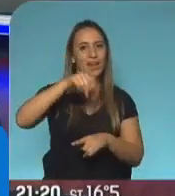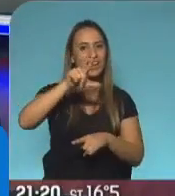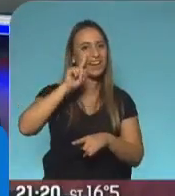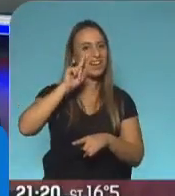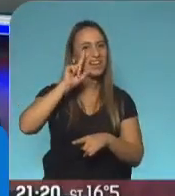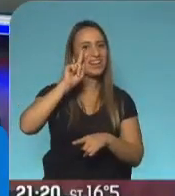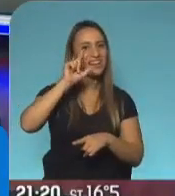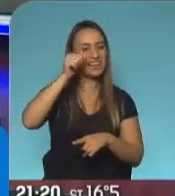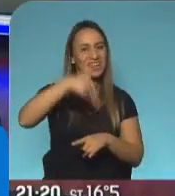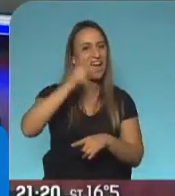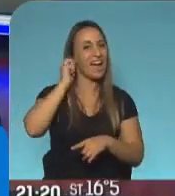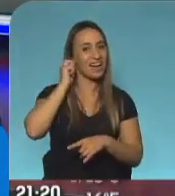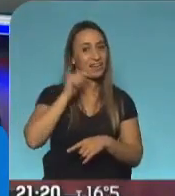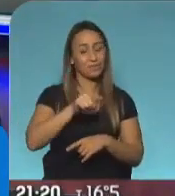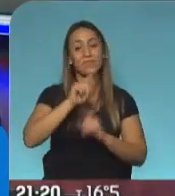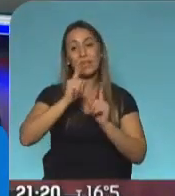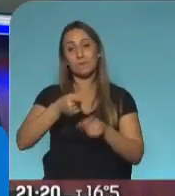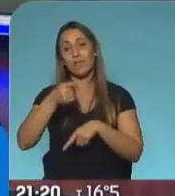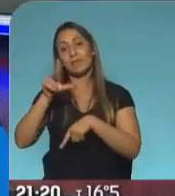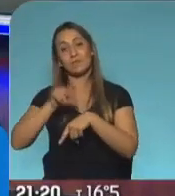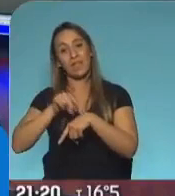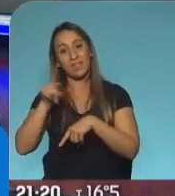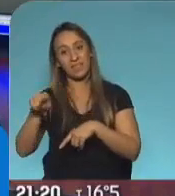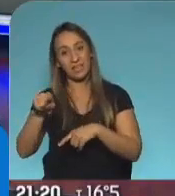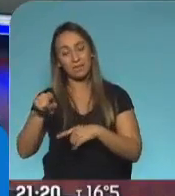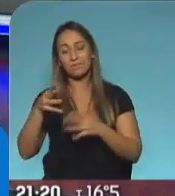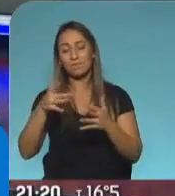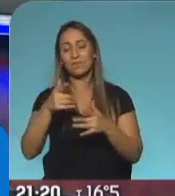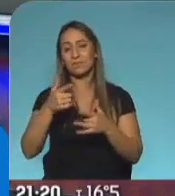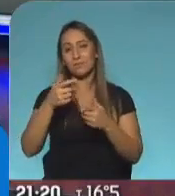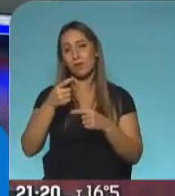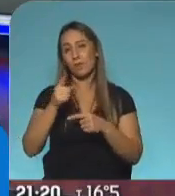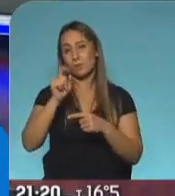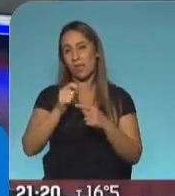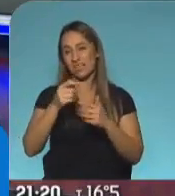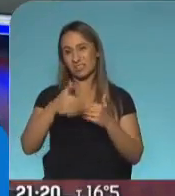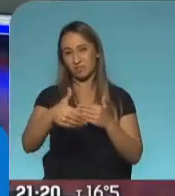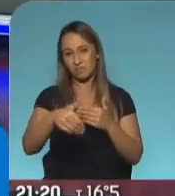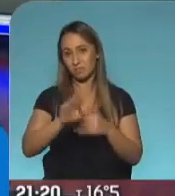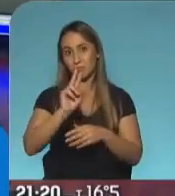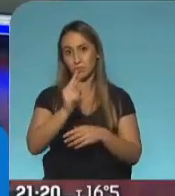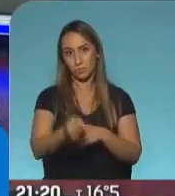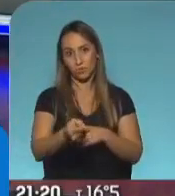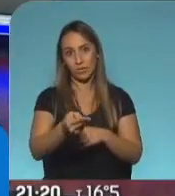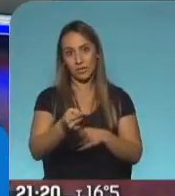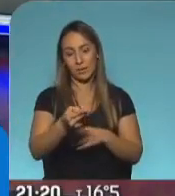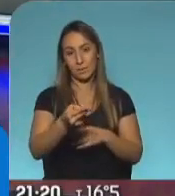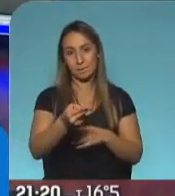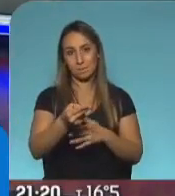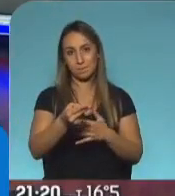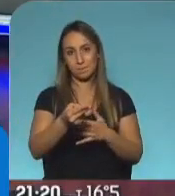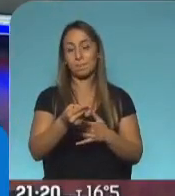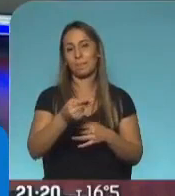que en diciembre diagnóstica y al mes más o menos mes y días fallece y